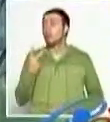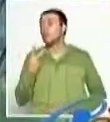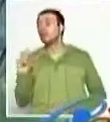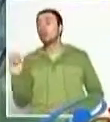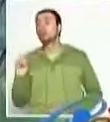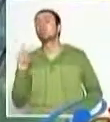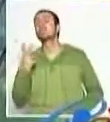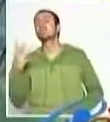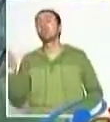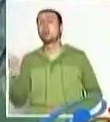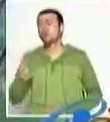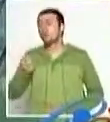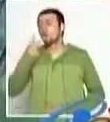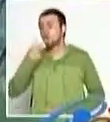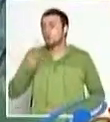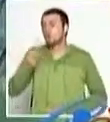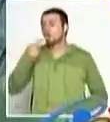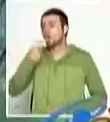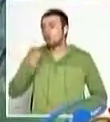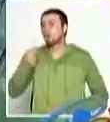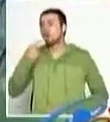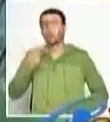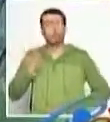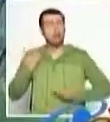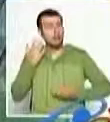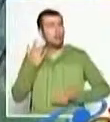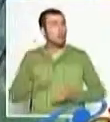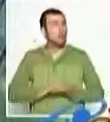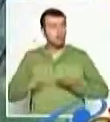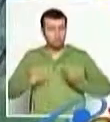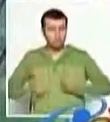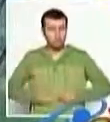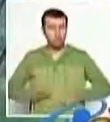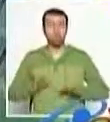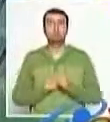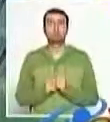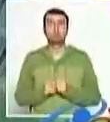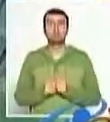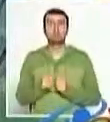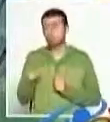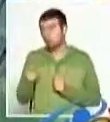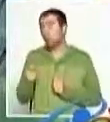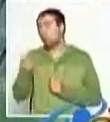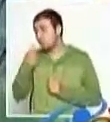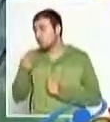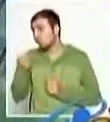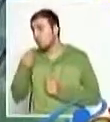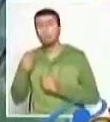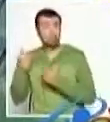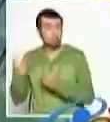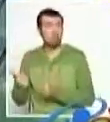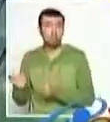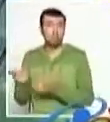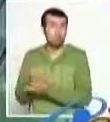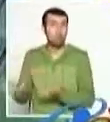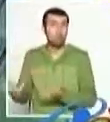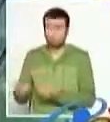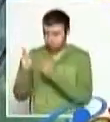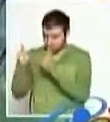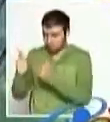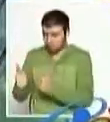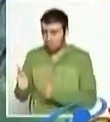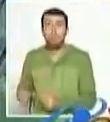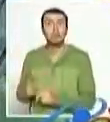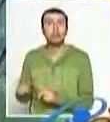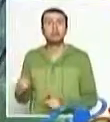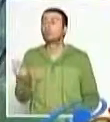pastas desintoxicamos. ¿Son importantes esas pastas? Sí. ¿Tienen efectos buenos? Sí. ¿Son necesarias? Sí. Pero es únicamente